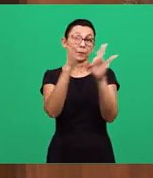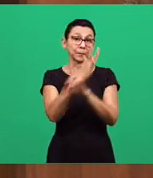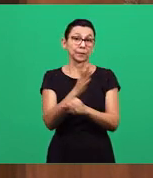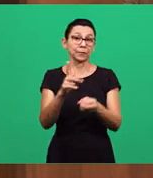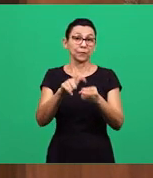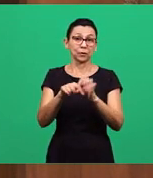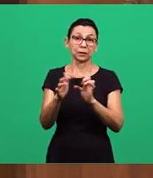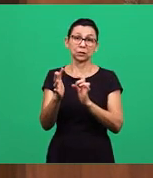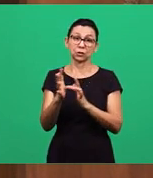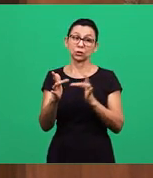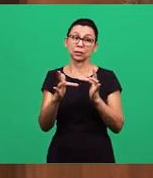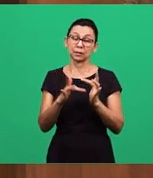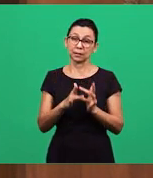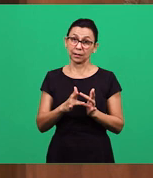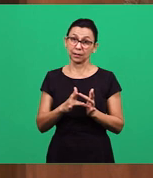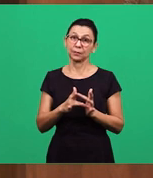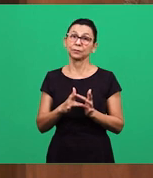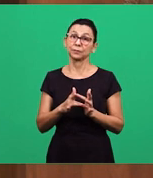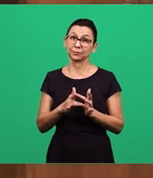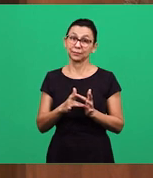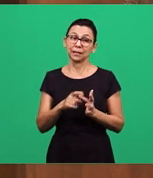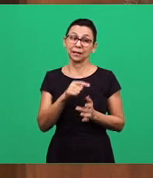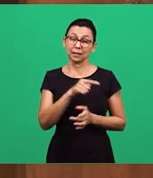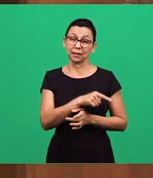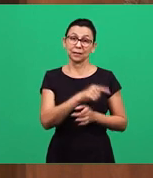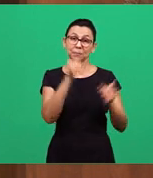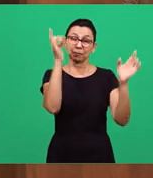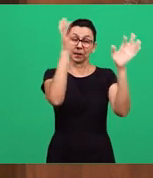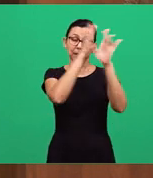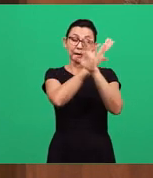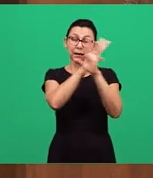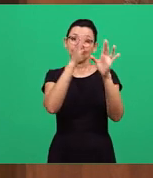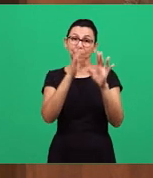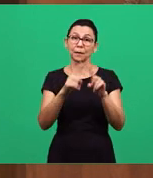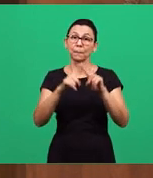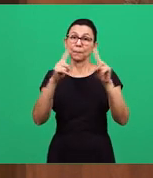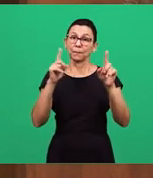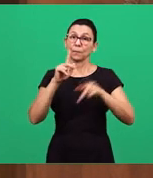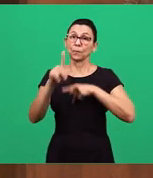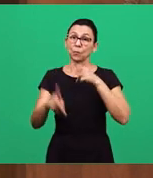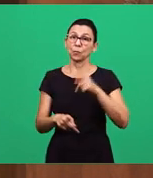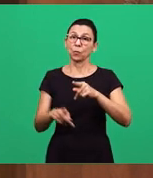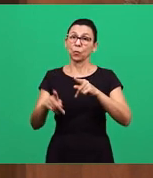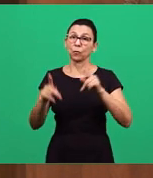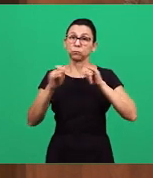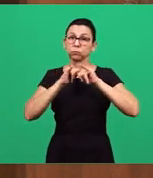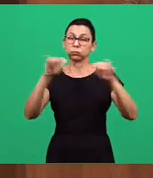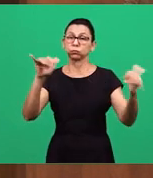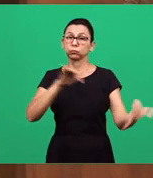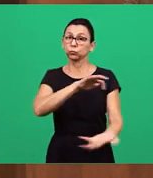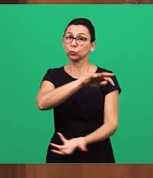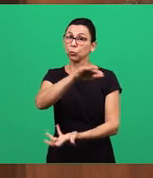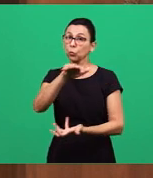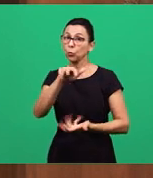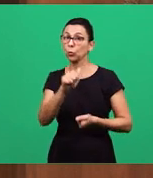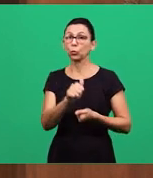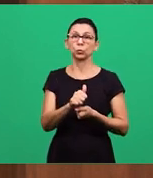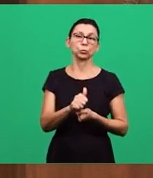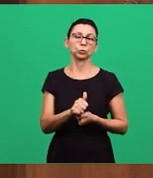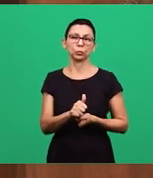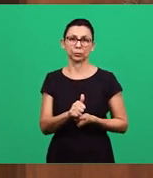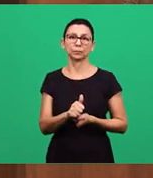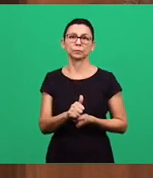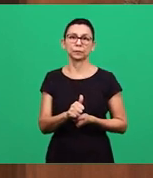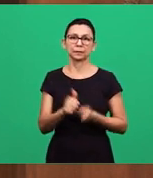sin darse cuenta de lo que Dios preparó, hay un pueblo que está anunciando a los cuatro vientos de la tierra. Hay un pueblo que está en vigilia,